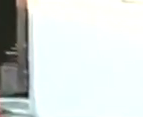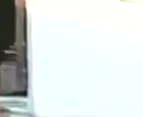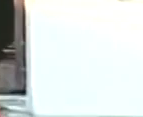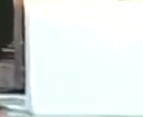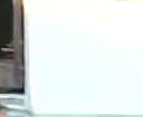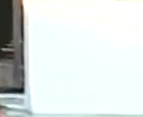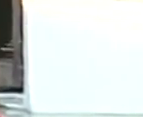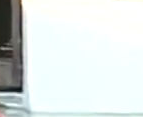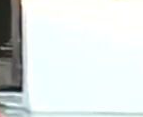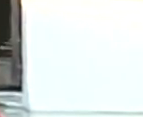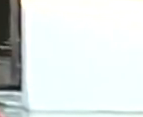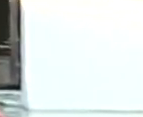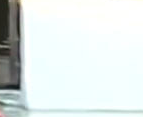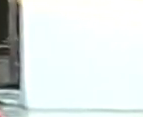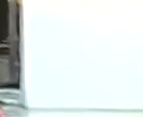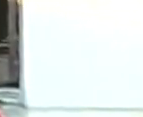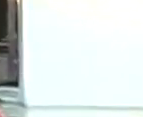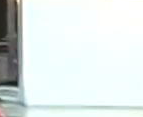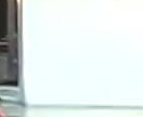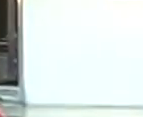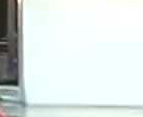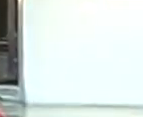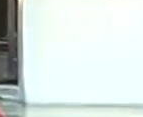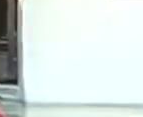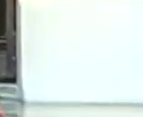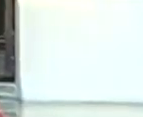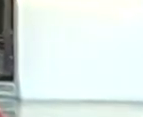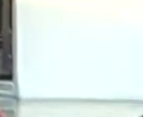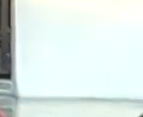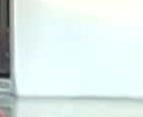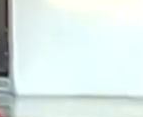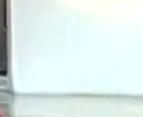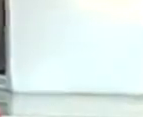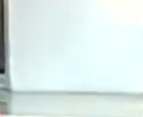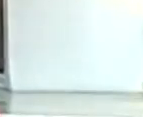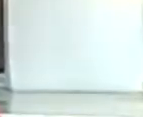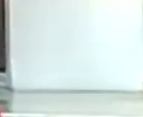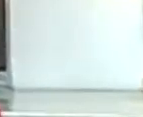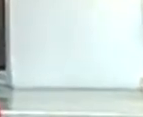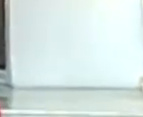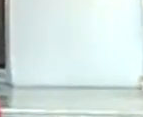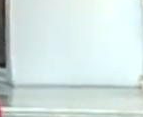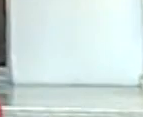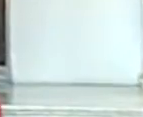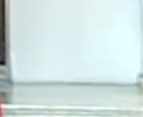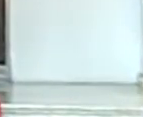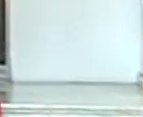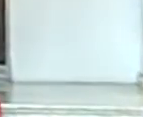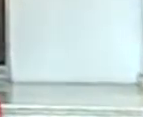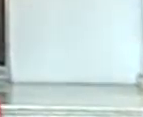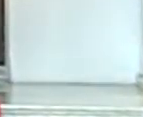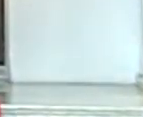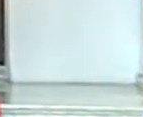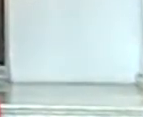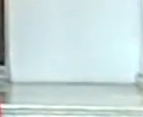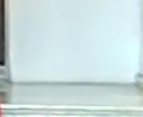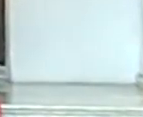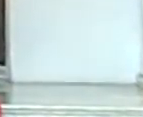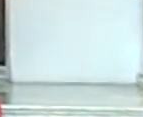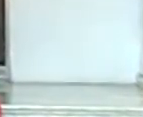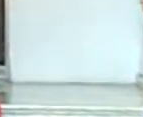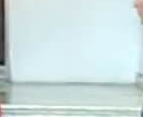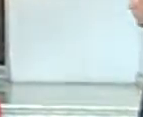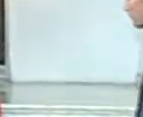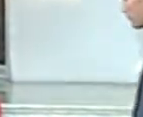de comunicación, tanto del ámbito nacional como internacional, para escuchar posibles